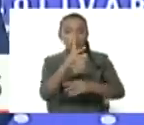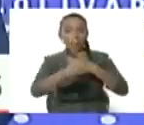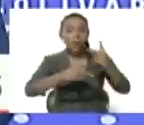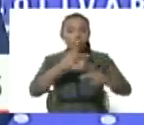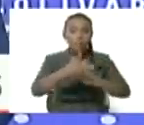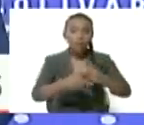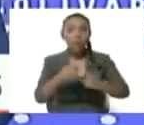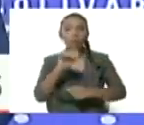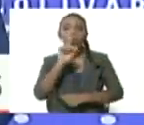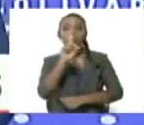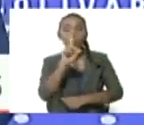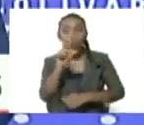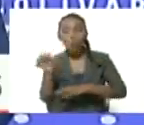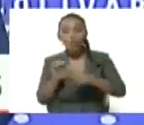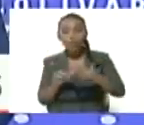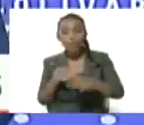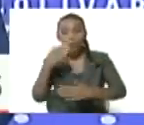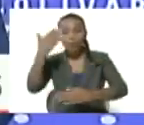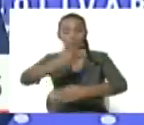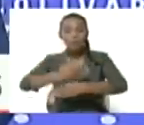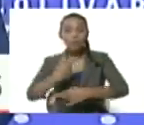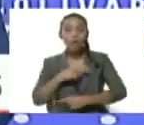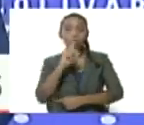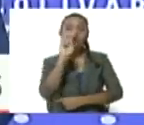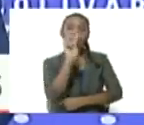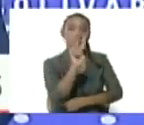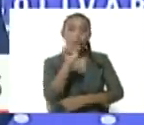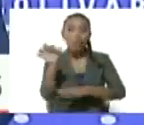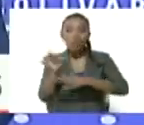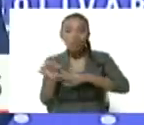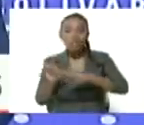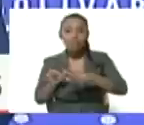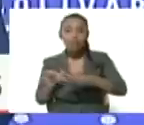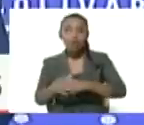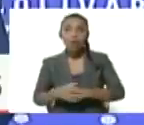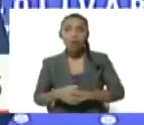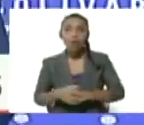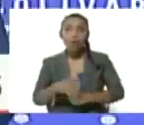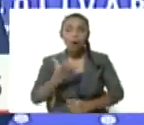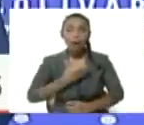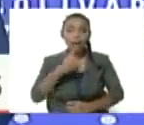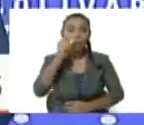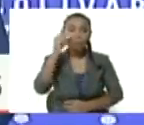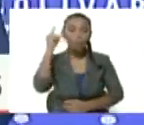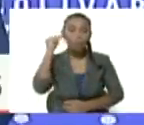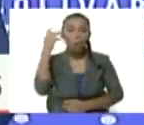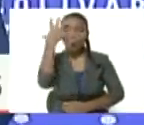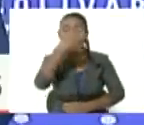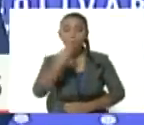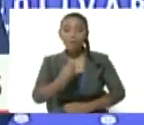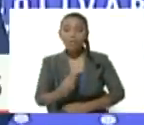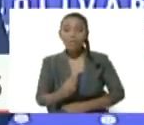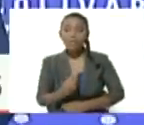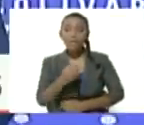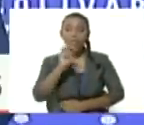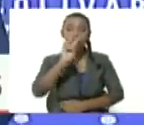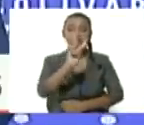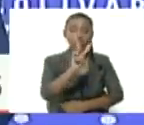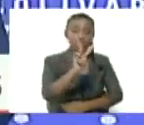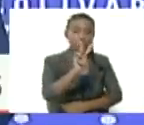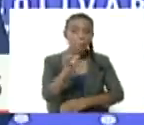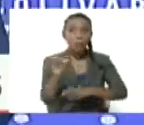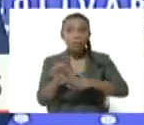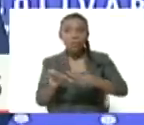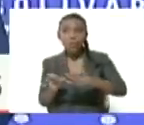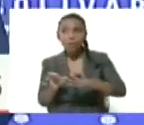1 municipio fronterizo, 2 municipios con alcaldes o alcaldesas jóvenes, 2 municipios con alcaldes